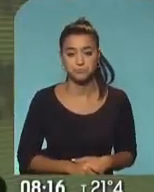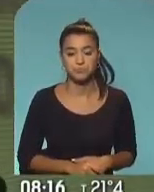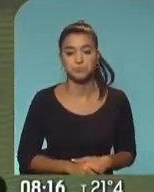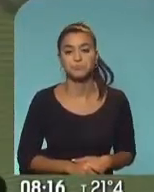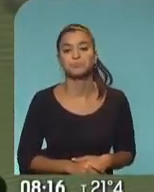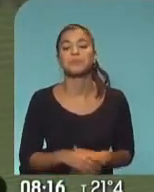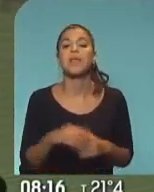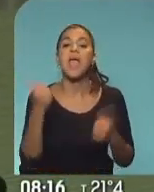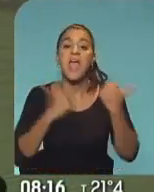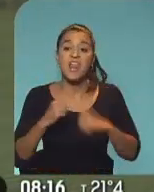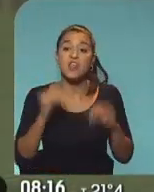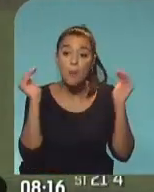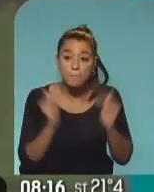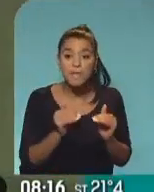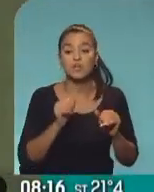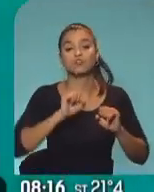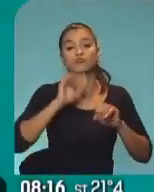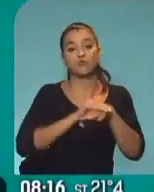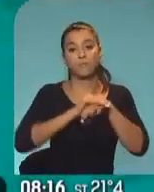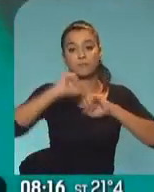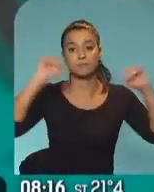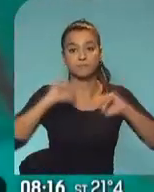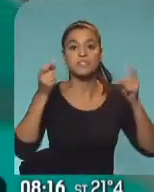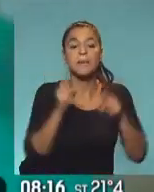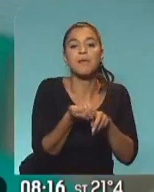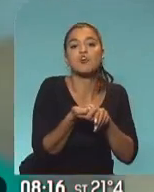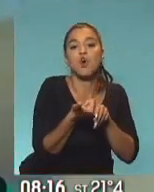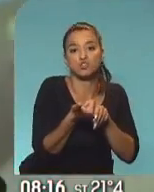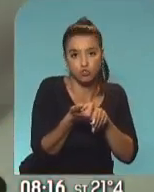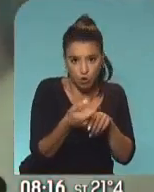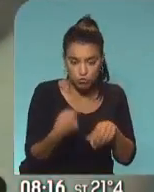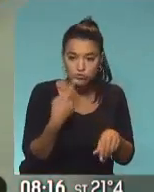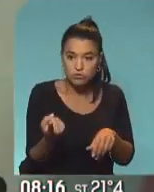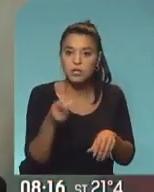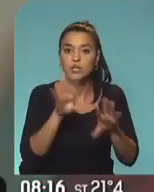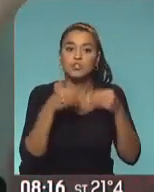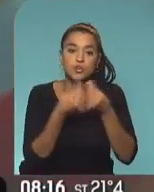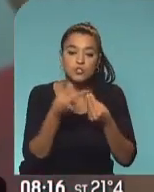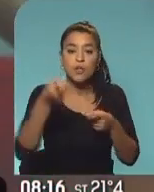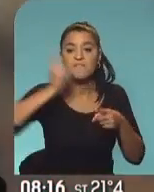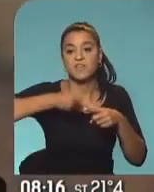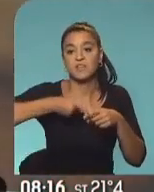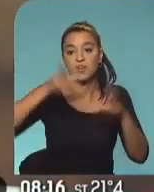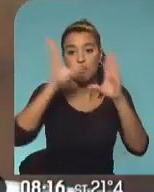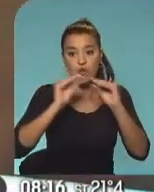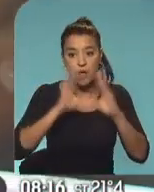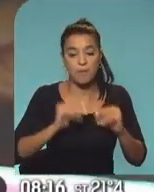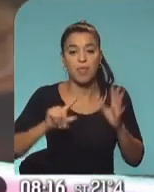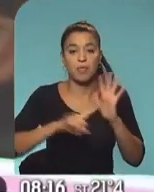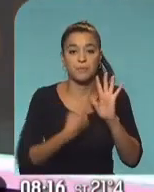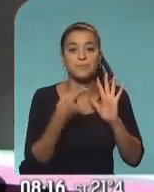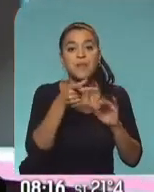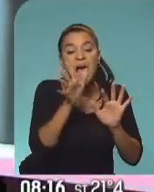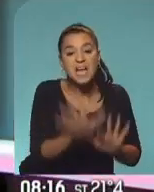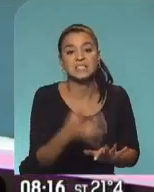menos heridos por manipulación de pirotecnias y corchos. Es el saldo de lo que dejaron los festejos de Navidad en la ciudad de Buenos Aires y así